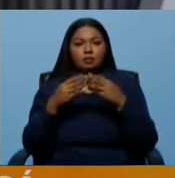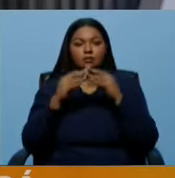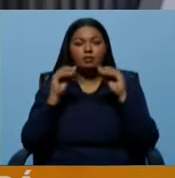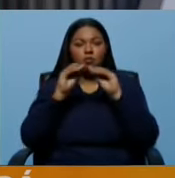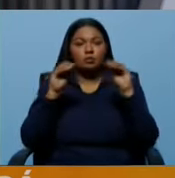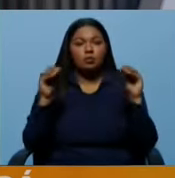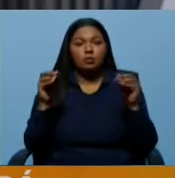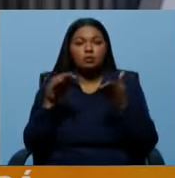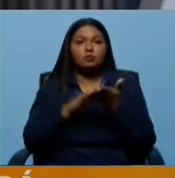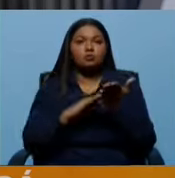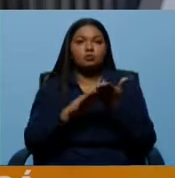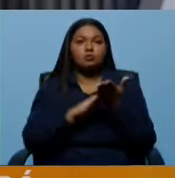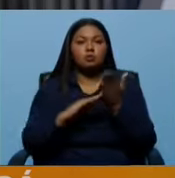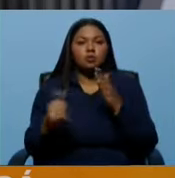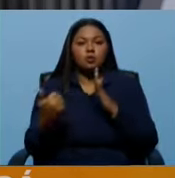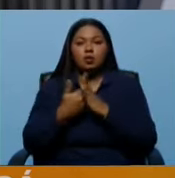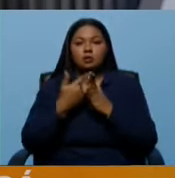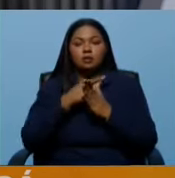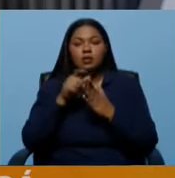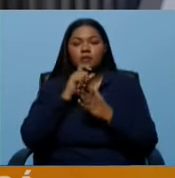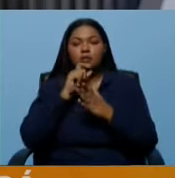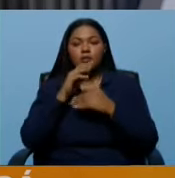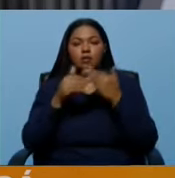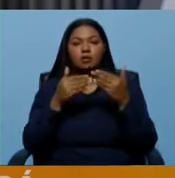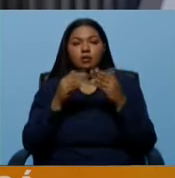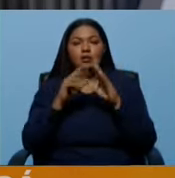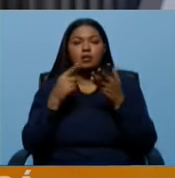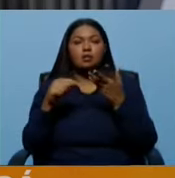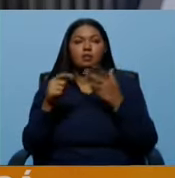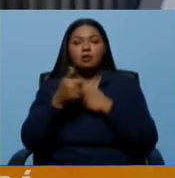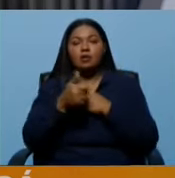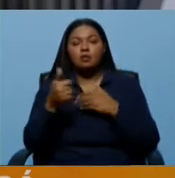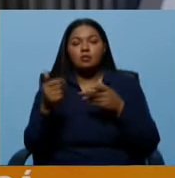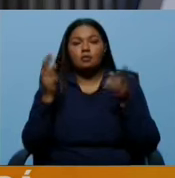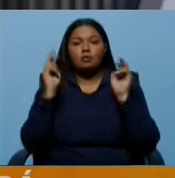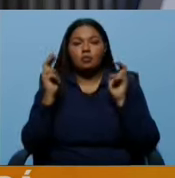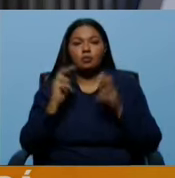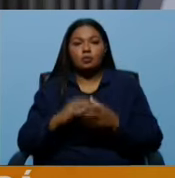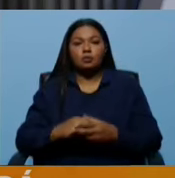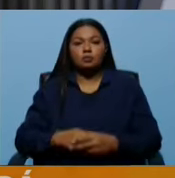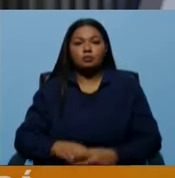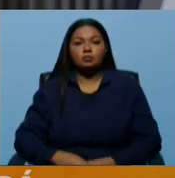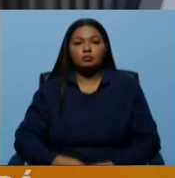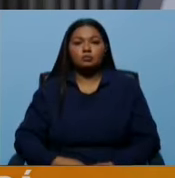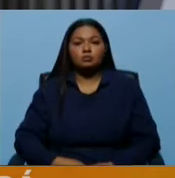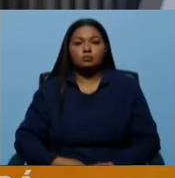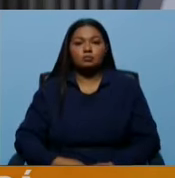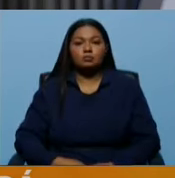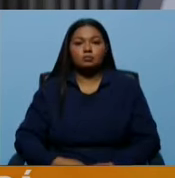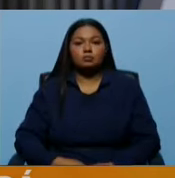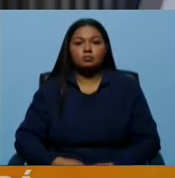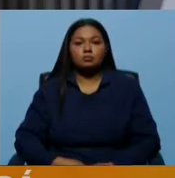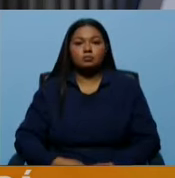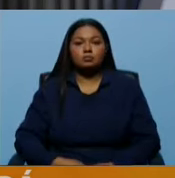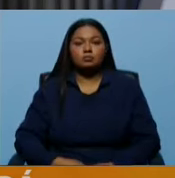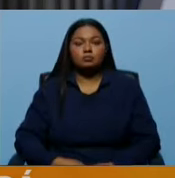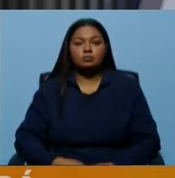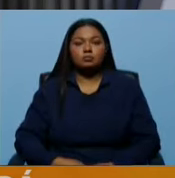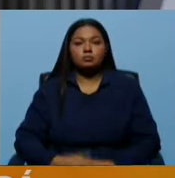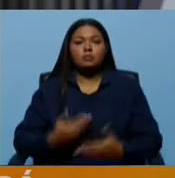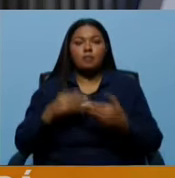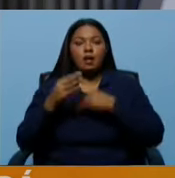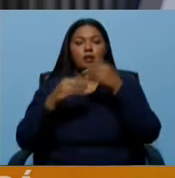de soluciones para atacar cada una de esas dificultades, cada uno de esos temas. Eso que se carga en esos sistemas de información van posteriormente a